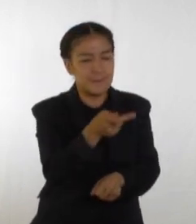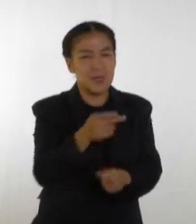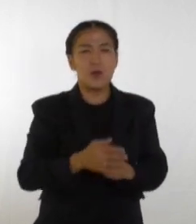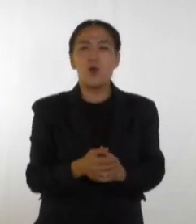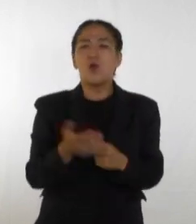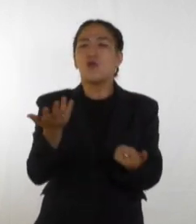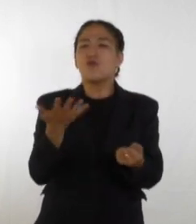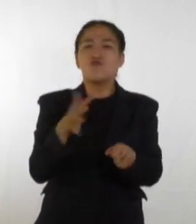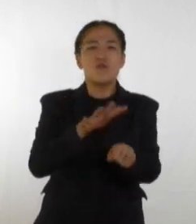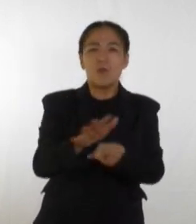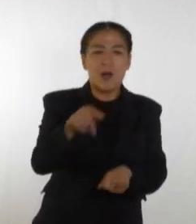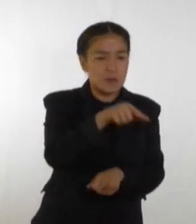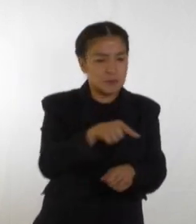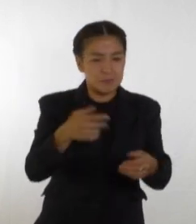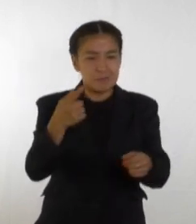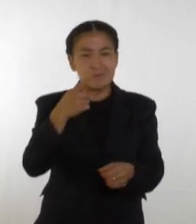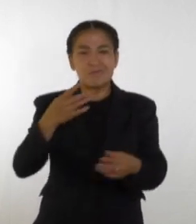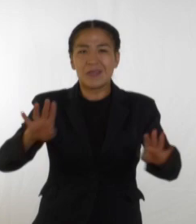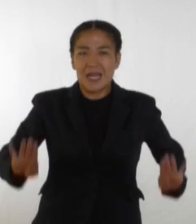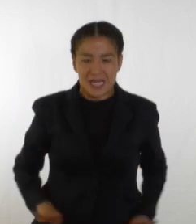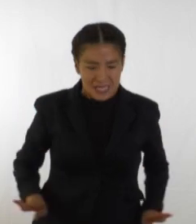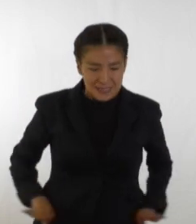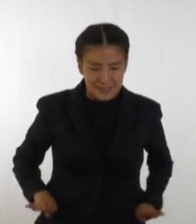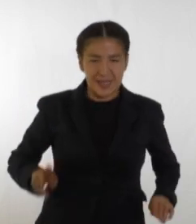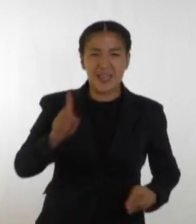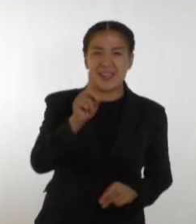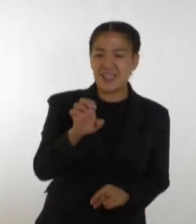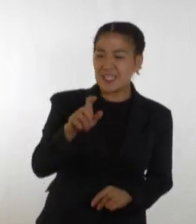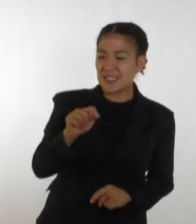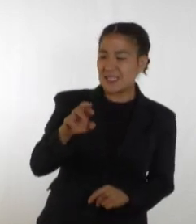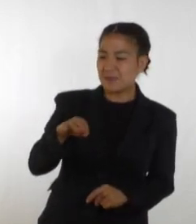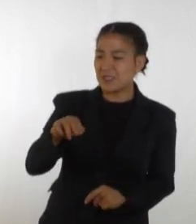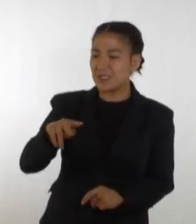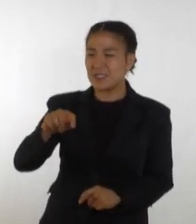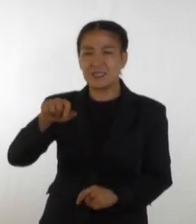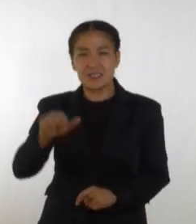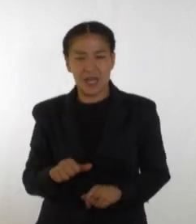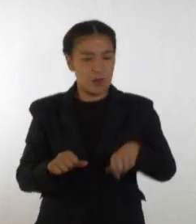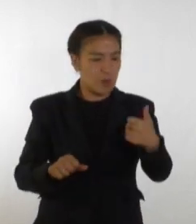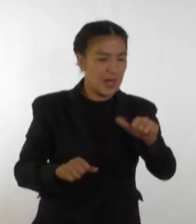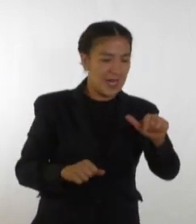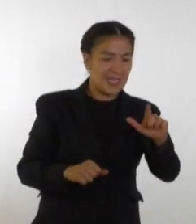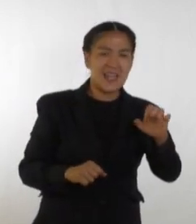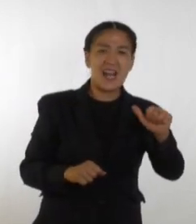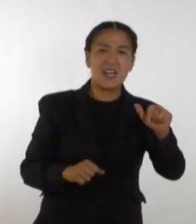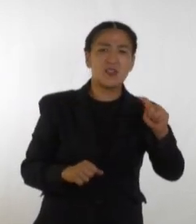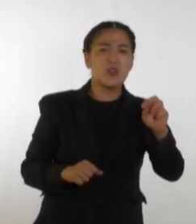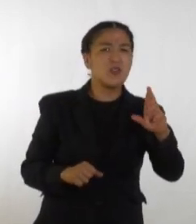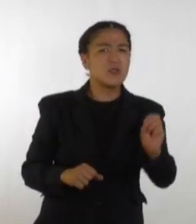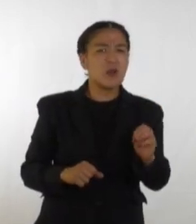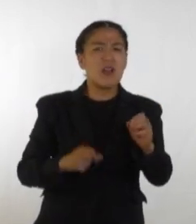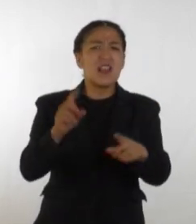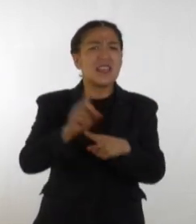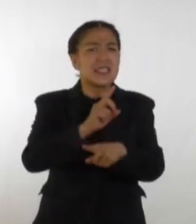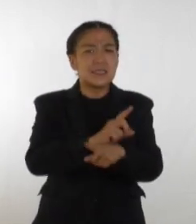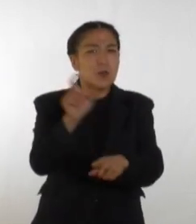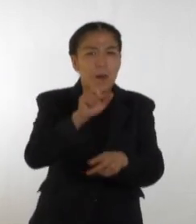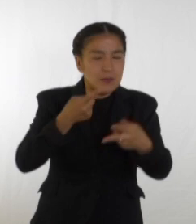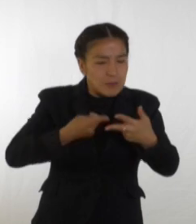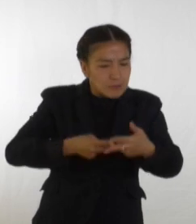pregunta es, ¿cuál es la principal característica entre los eventos deterministas y los aleatorios? ¿Y desde cuándo se usan estos